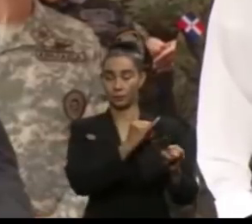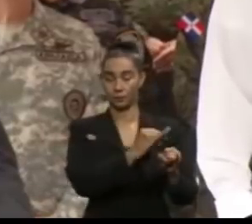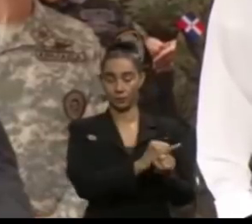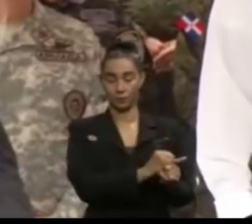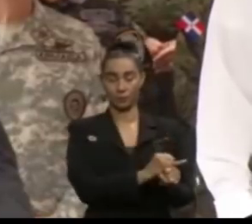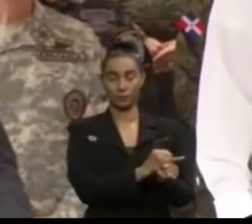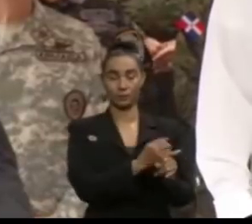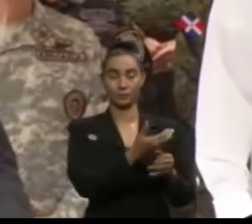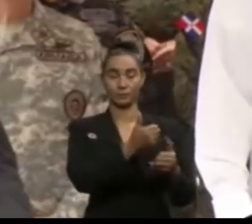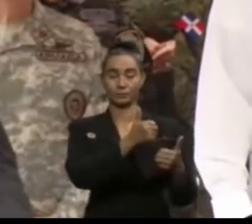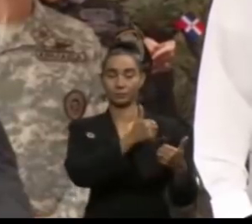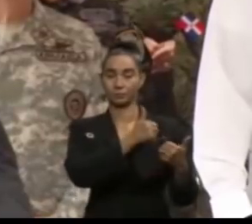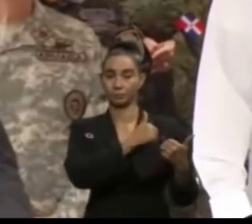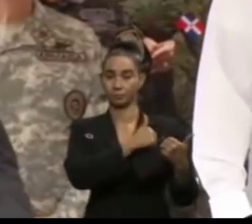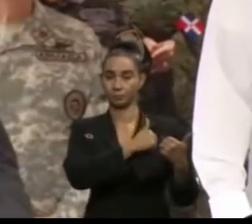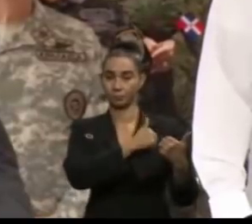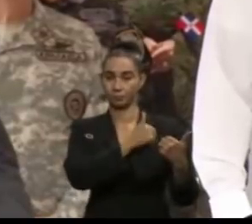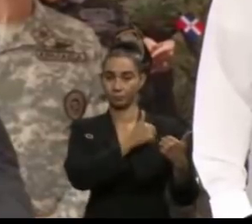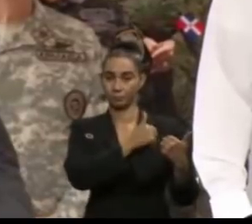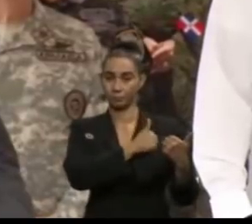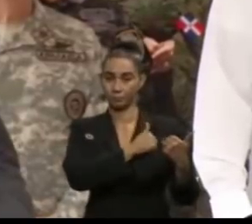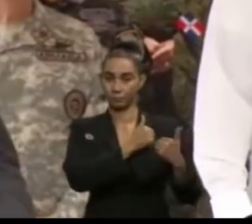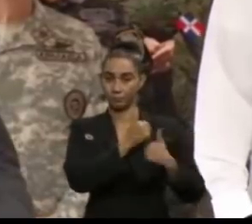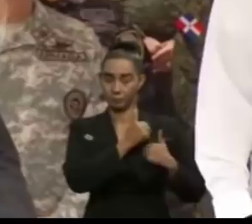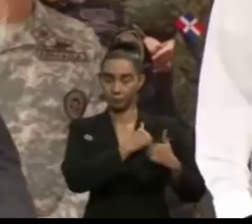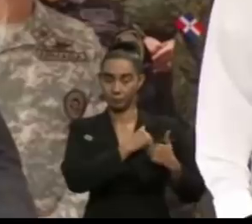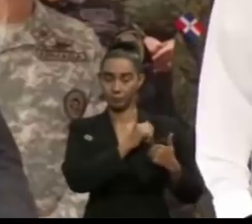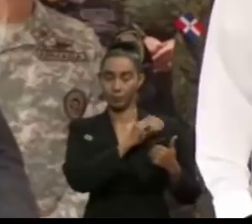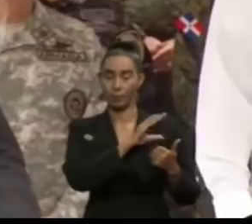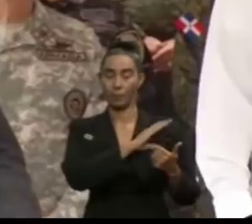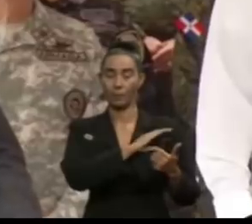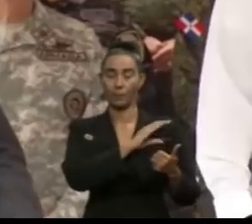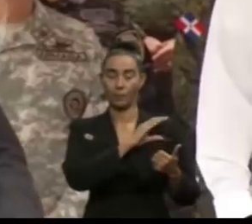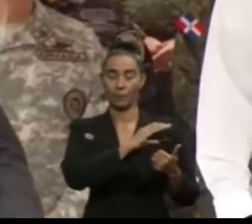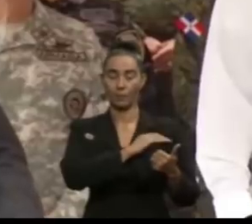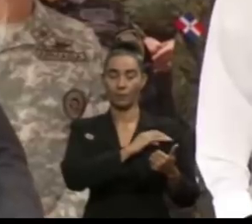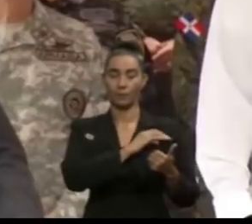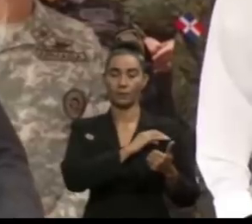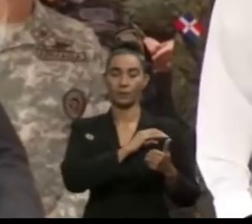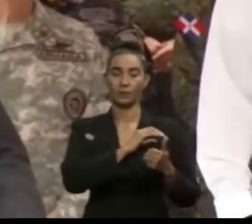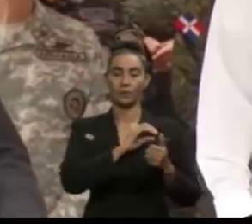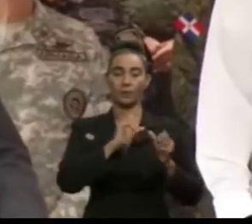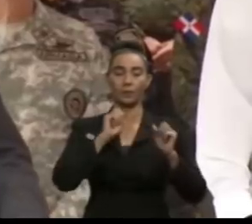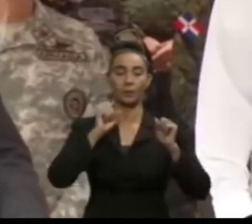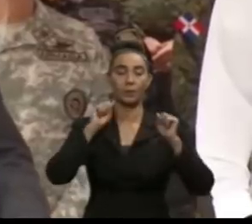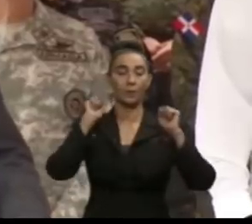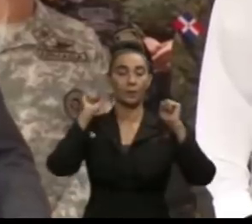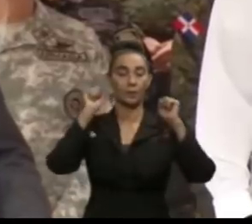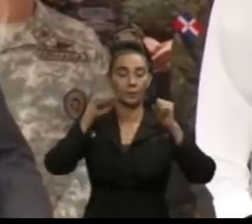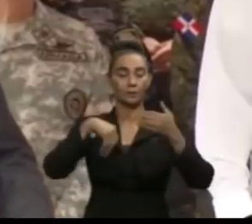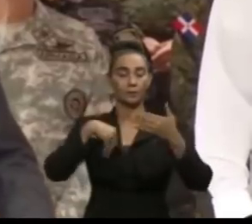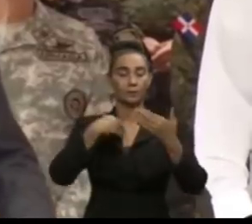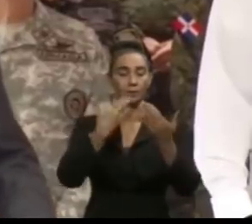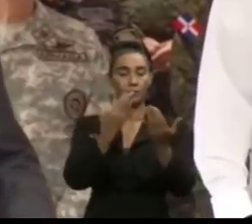institución debe seguir dando este tipo de ejemplos para contrarrestar los actos delictivos en el